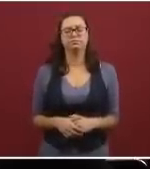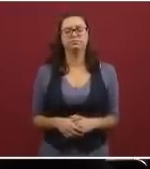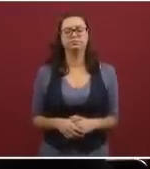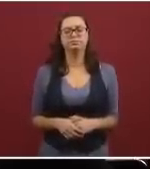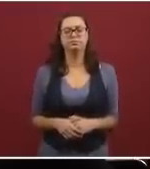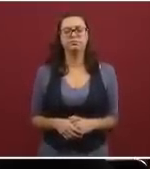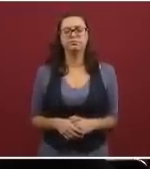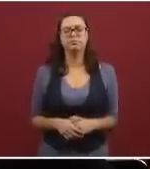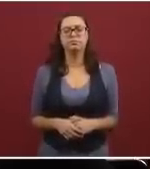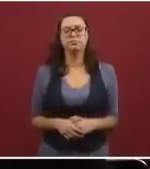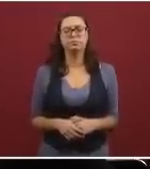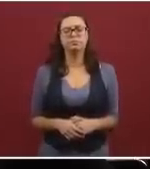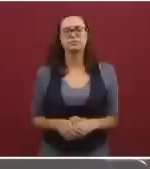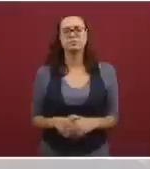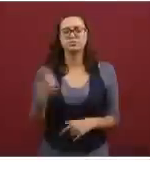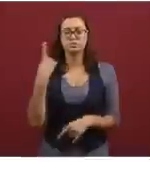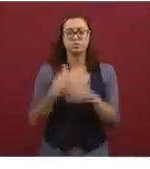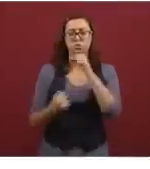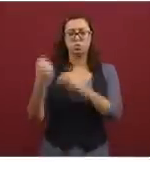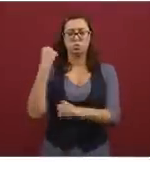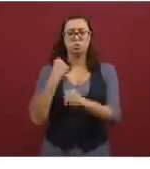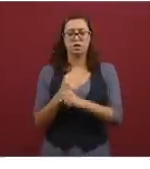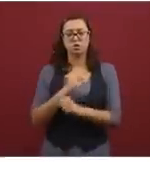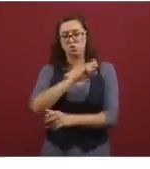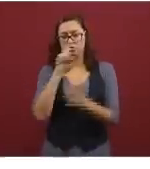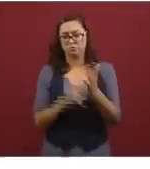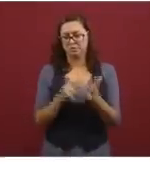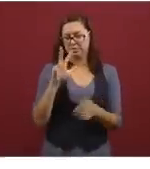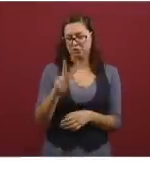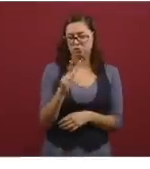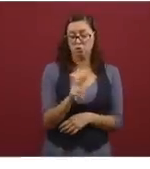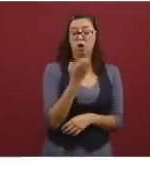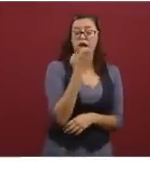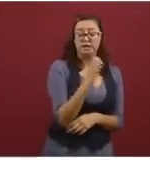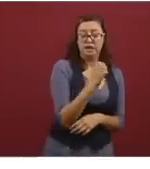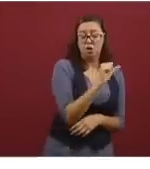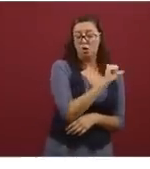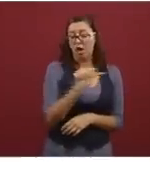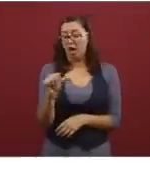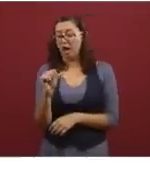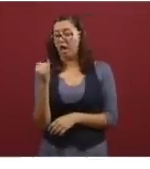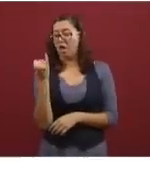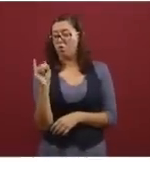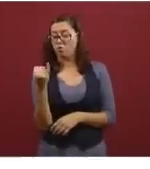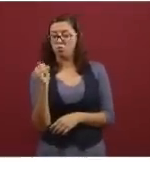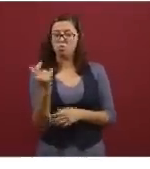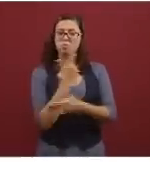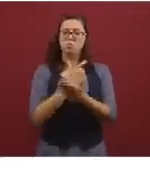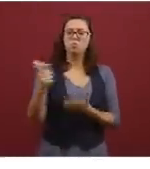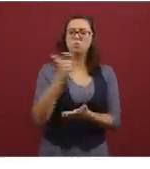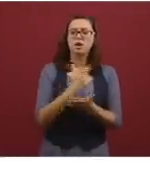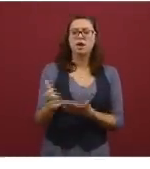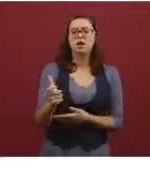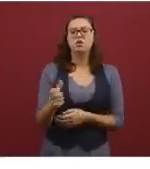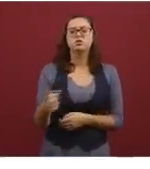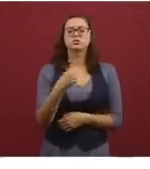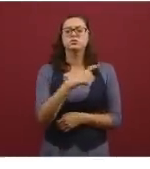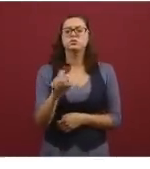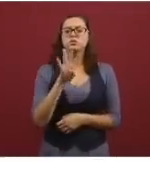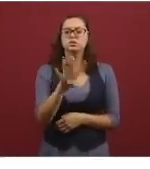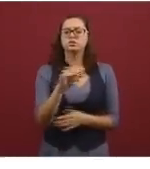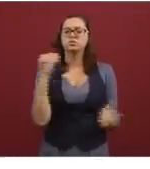de enero a junio del año pasado, del 2018, se pagaron 119 mil millones de